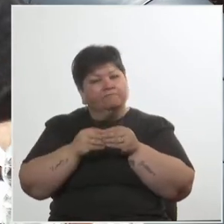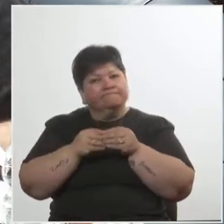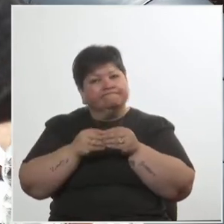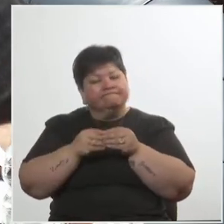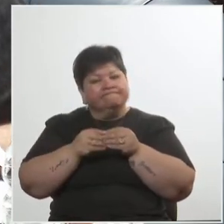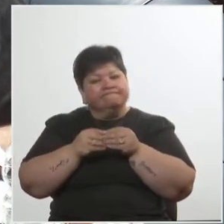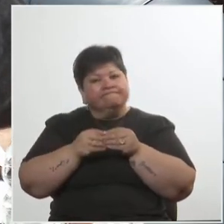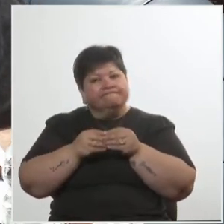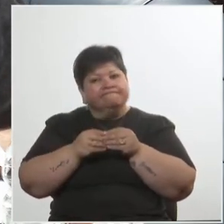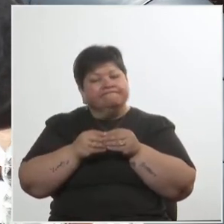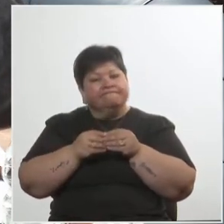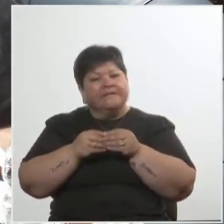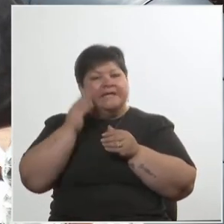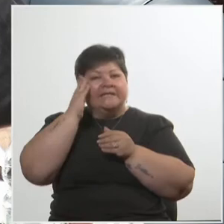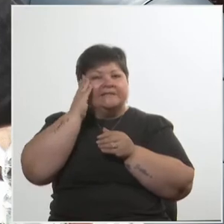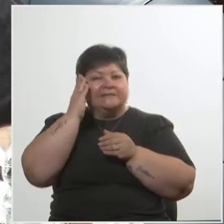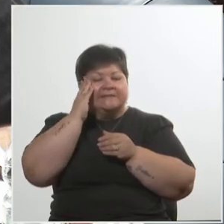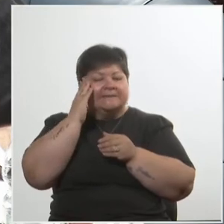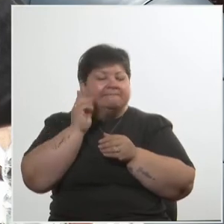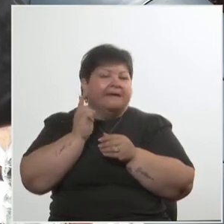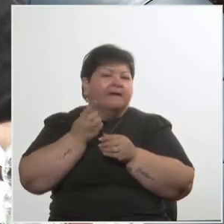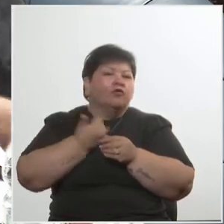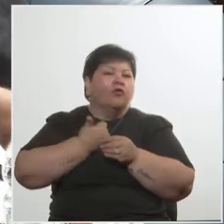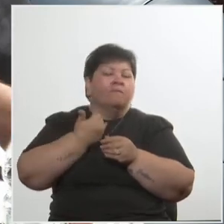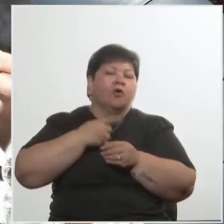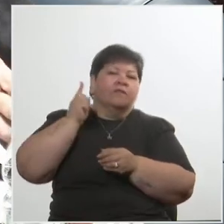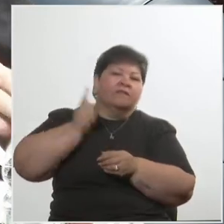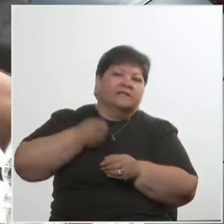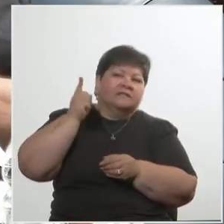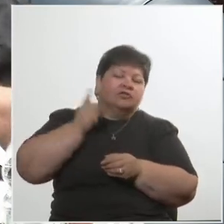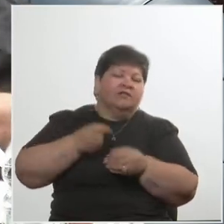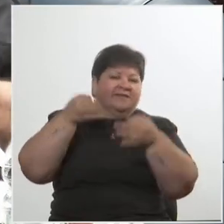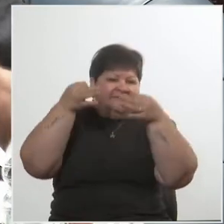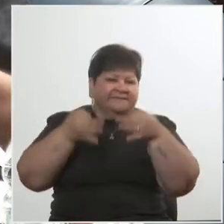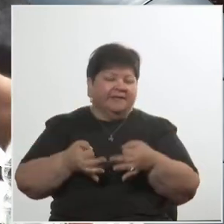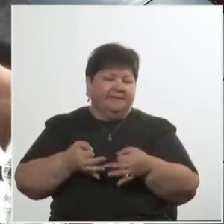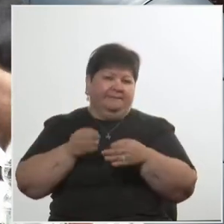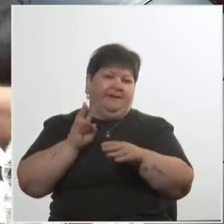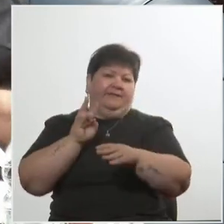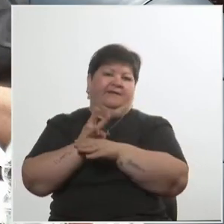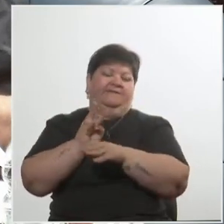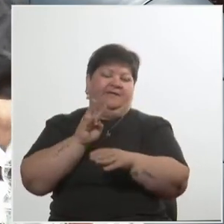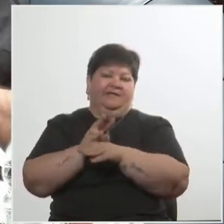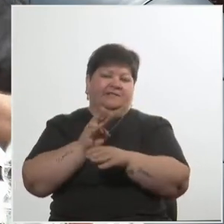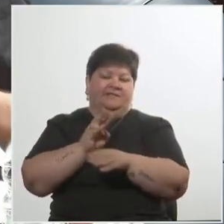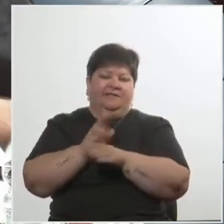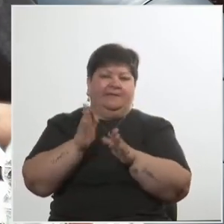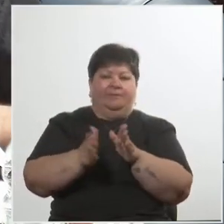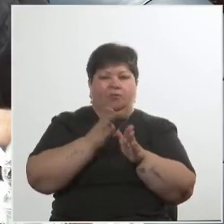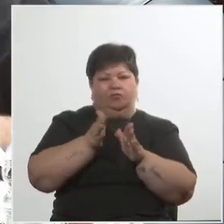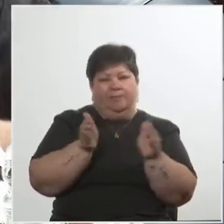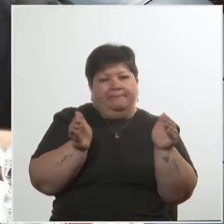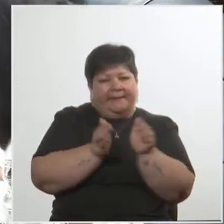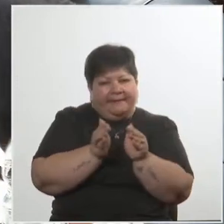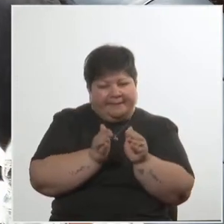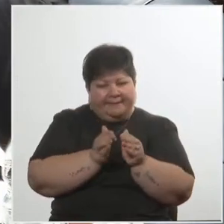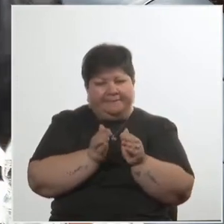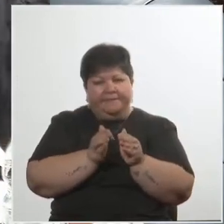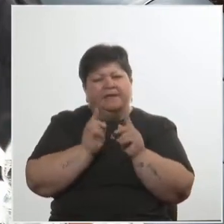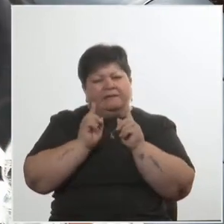la cancha a la hora que se están tomando decisiones de carácter Industrial que tengan como prioridad a la defensa de los pequeñas producción y los puestos de trabajo de la